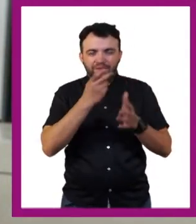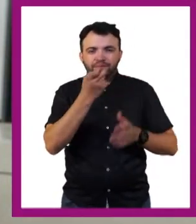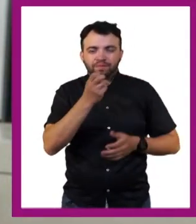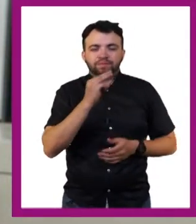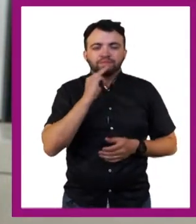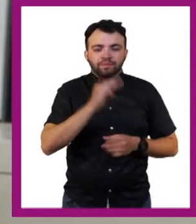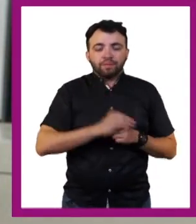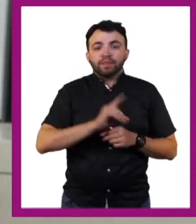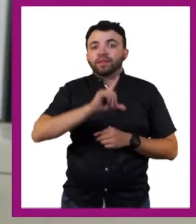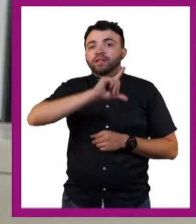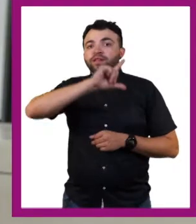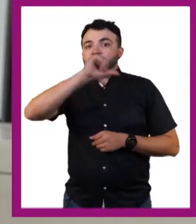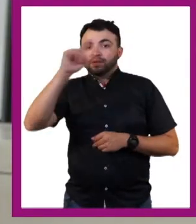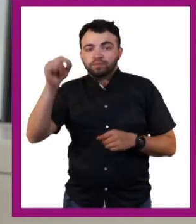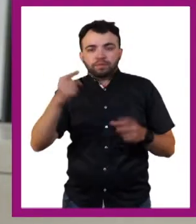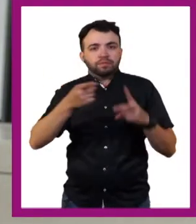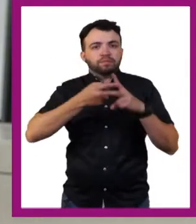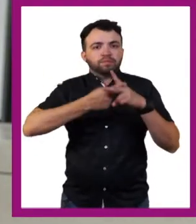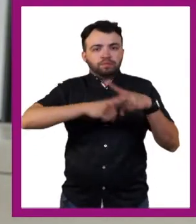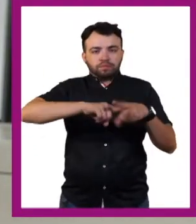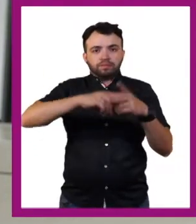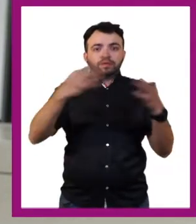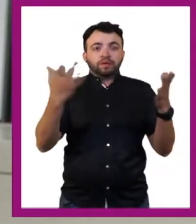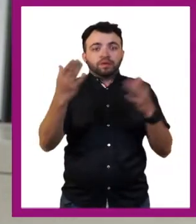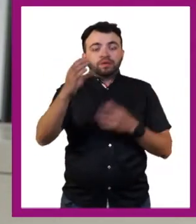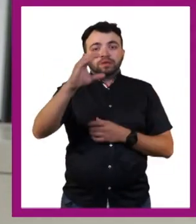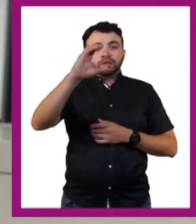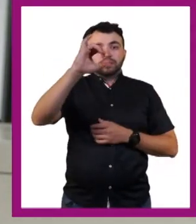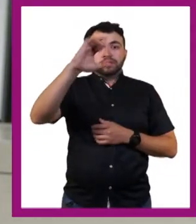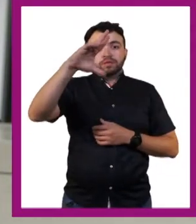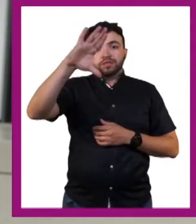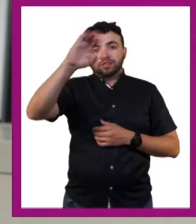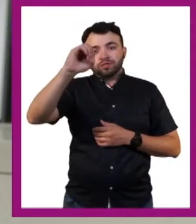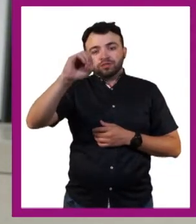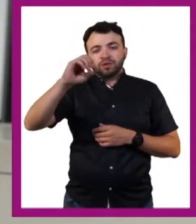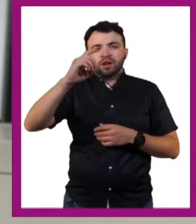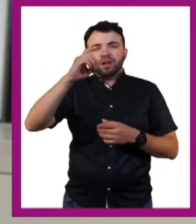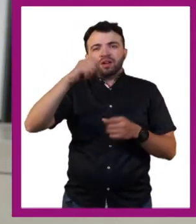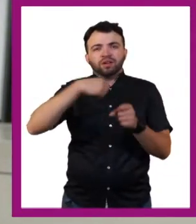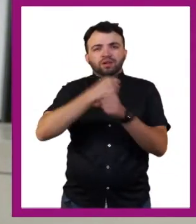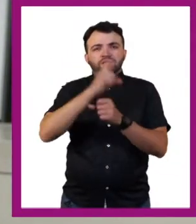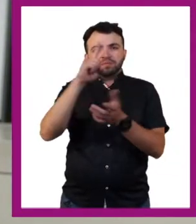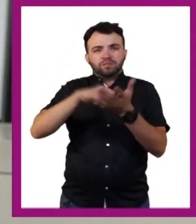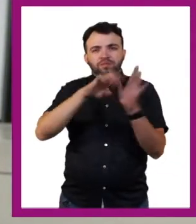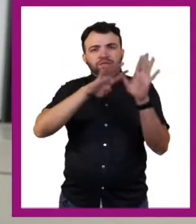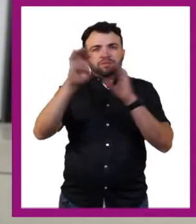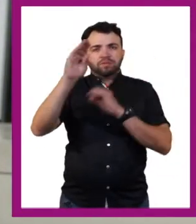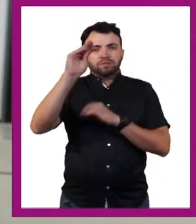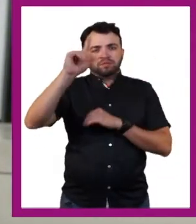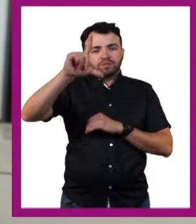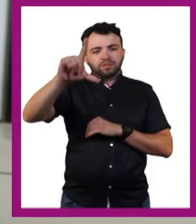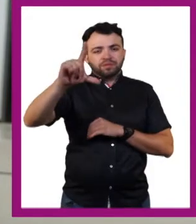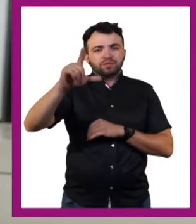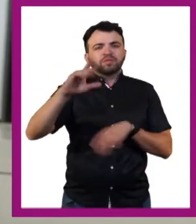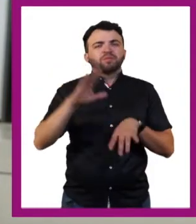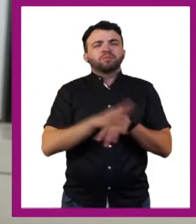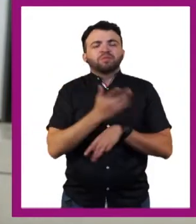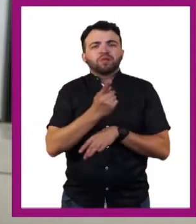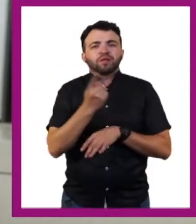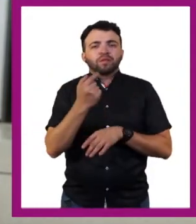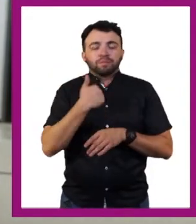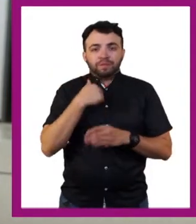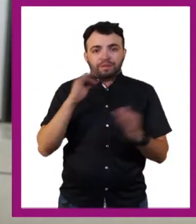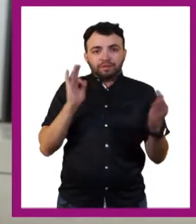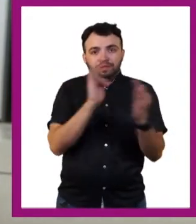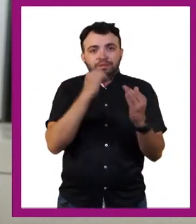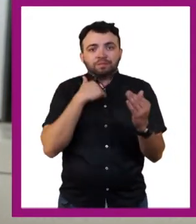después que empecé a hacer el circo, justo en el 97 empecé a hacer el circo, simplemente porque se puso un circo